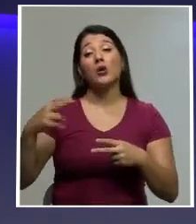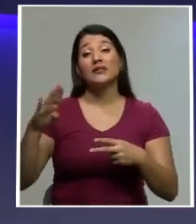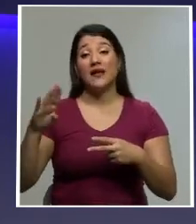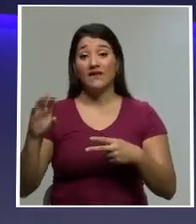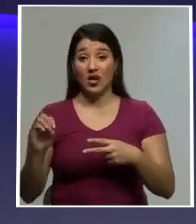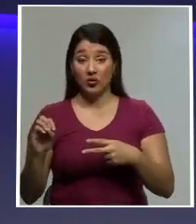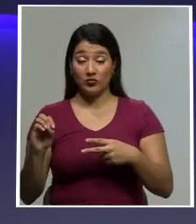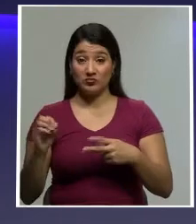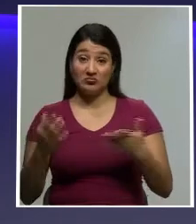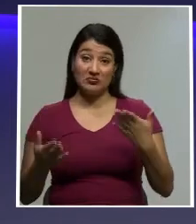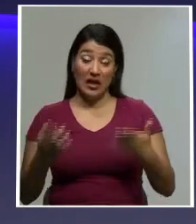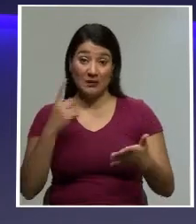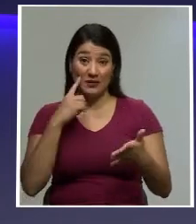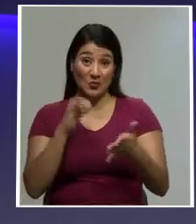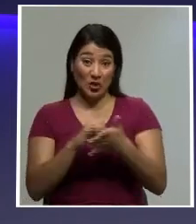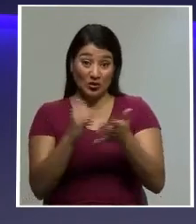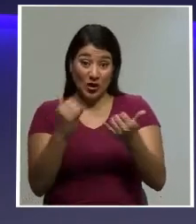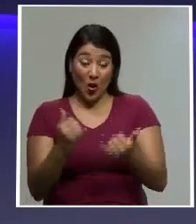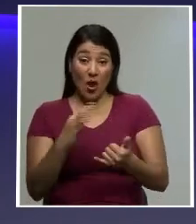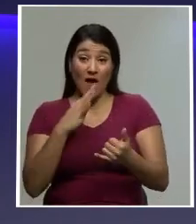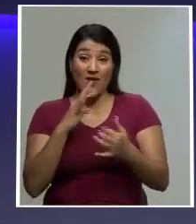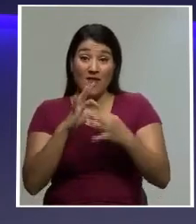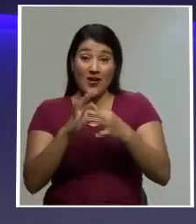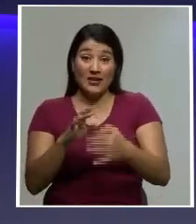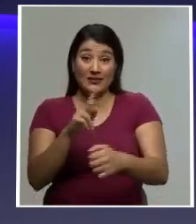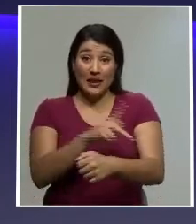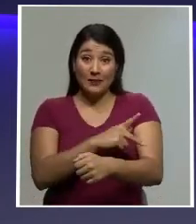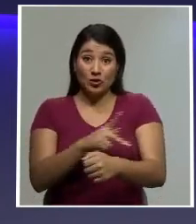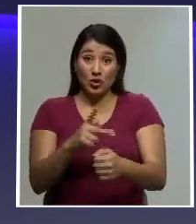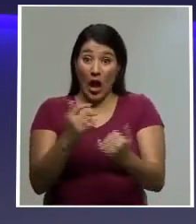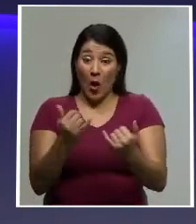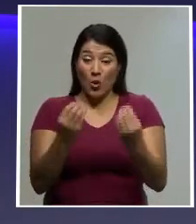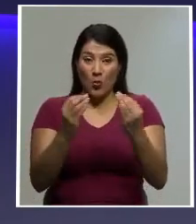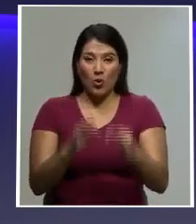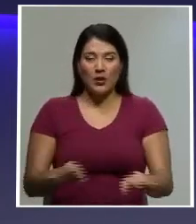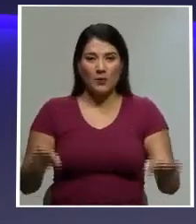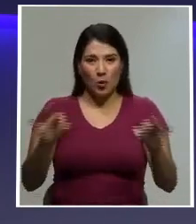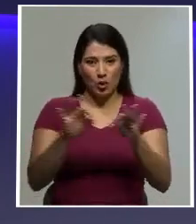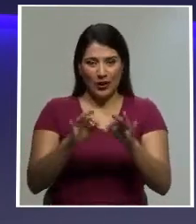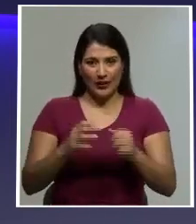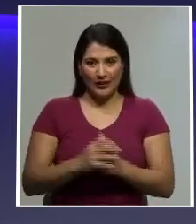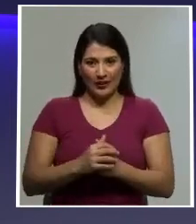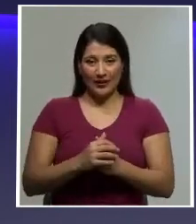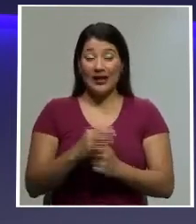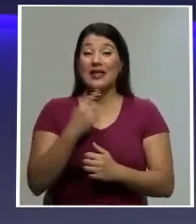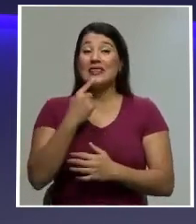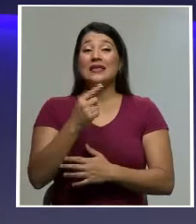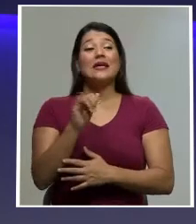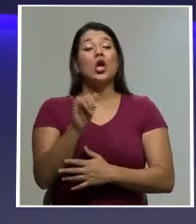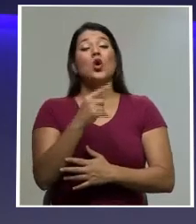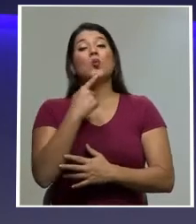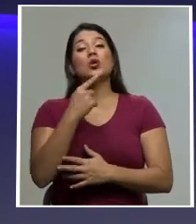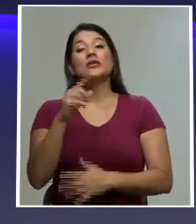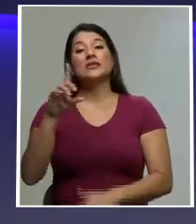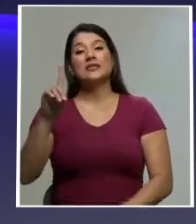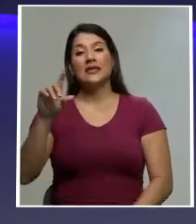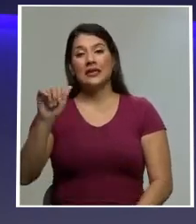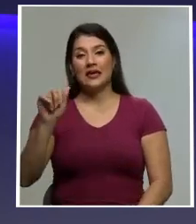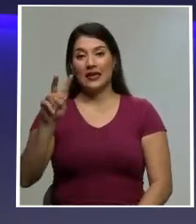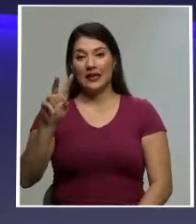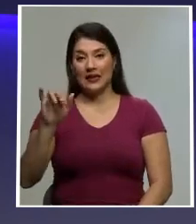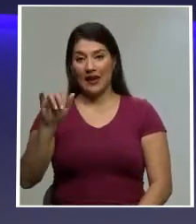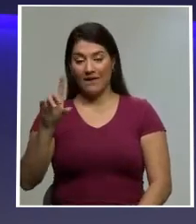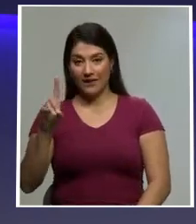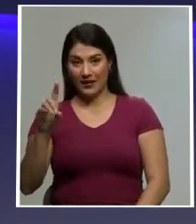de poesía se vuelve fundamental. Decir, como dice David Cruz,